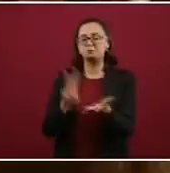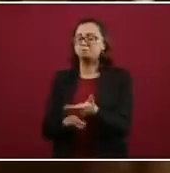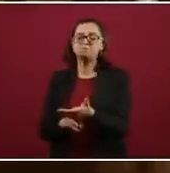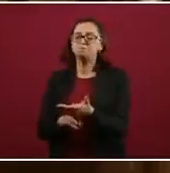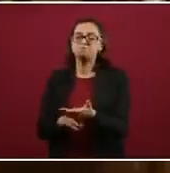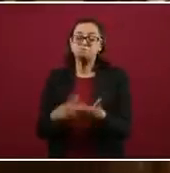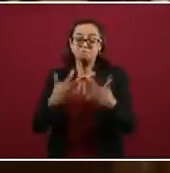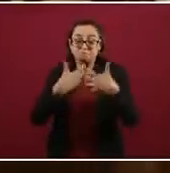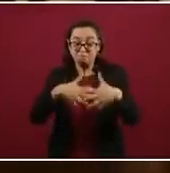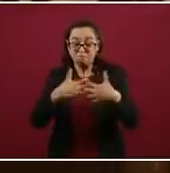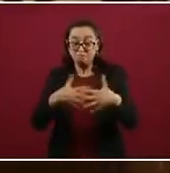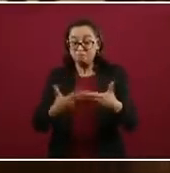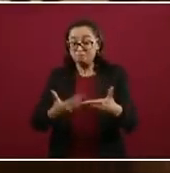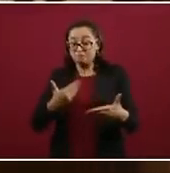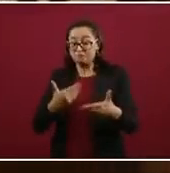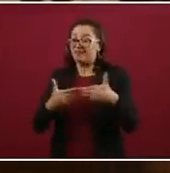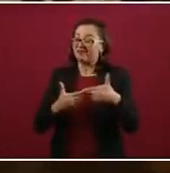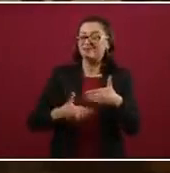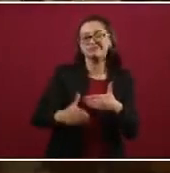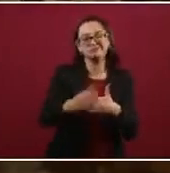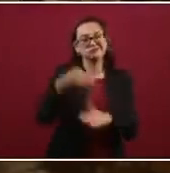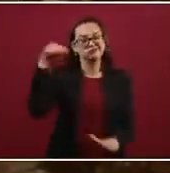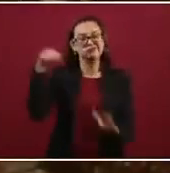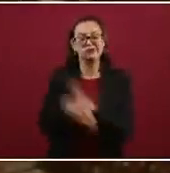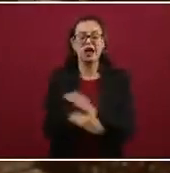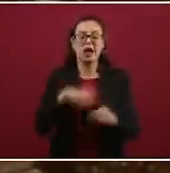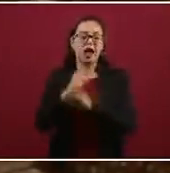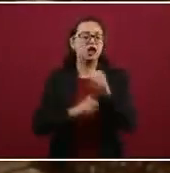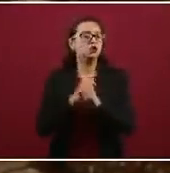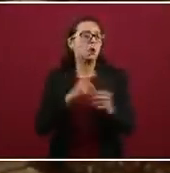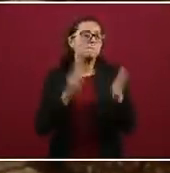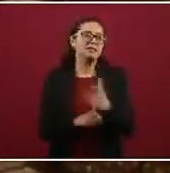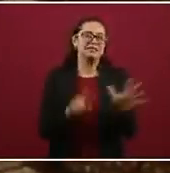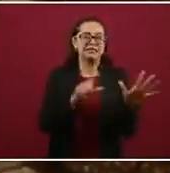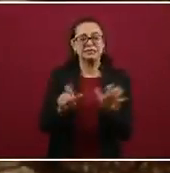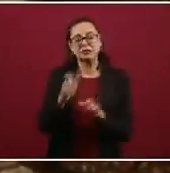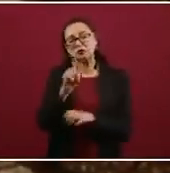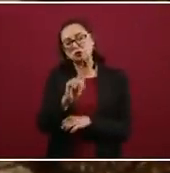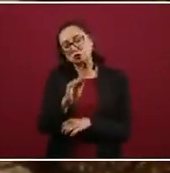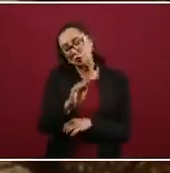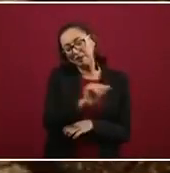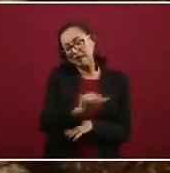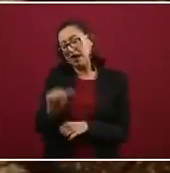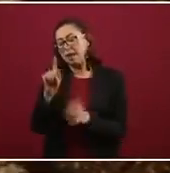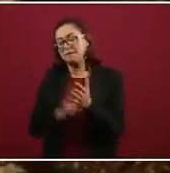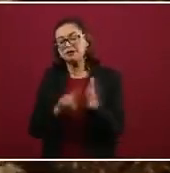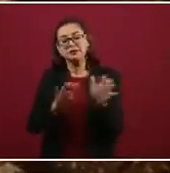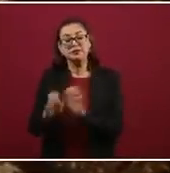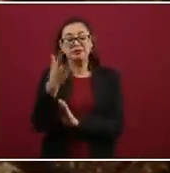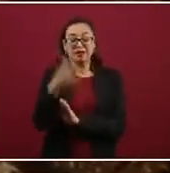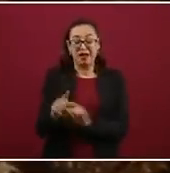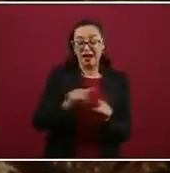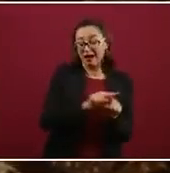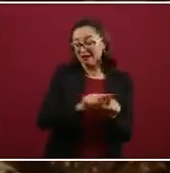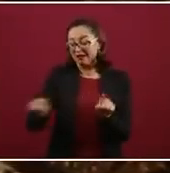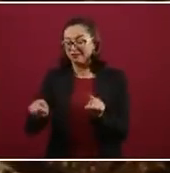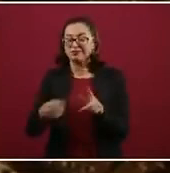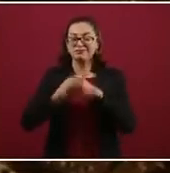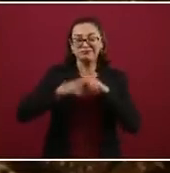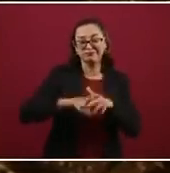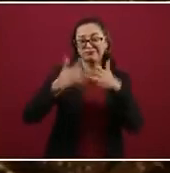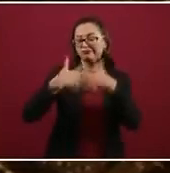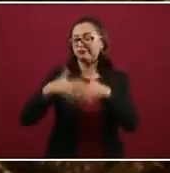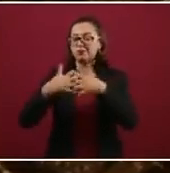Industrial. Para los historiadores, 1790-1810 es el arco de la Revolución Industrial y dio un cambio en la economía